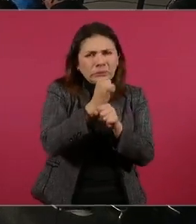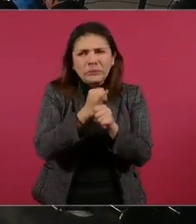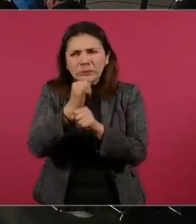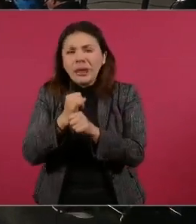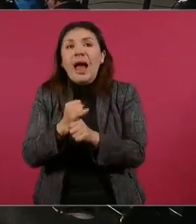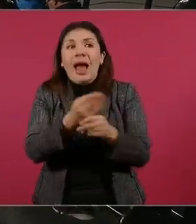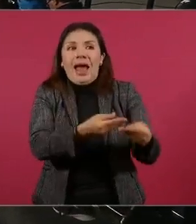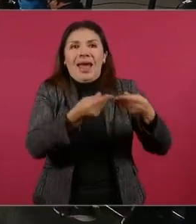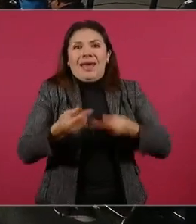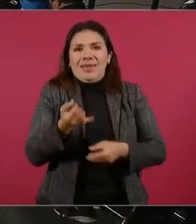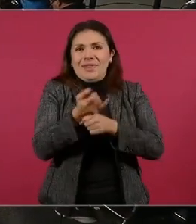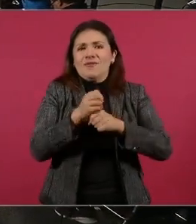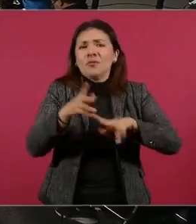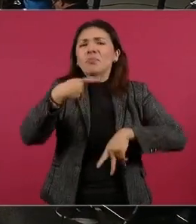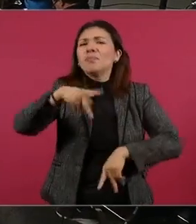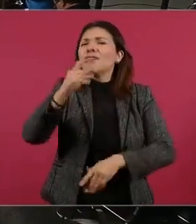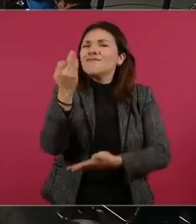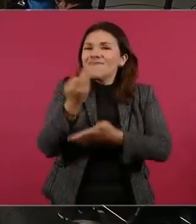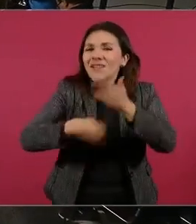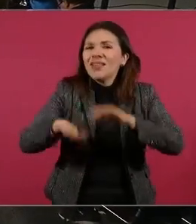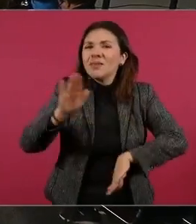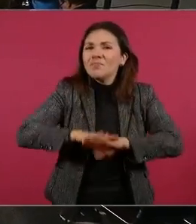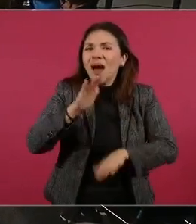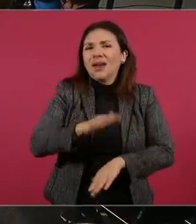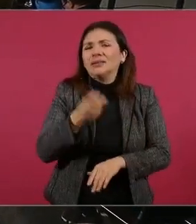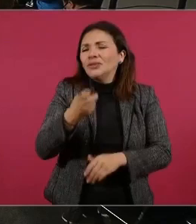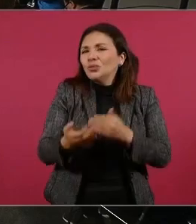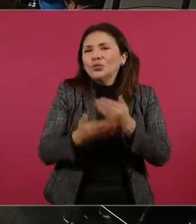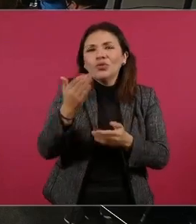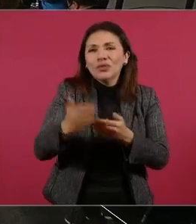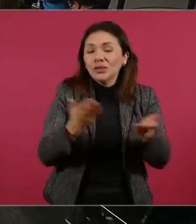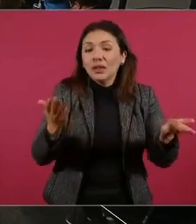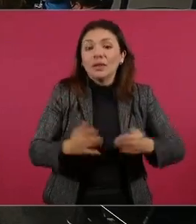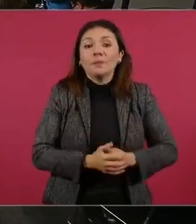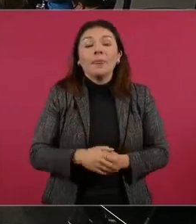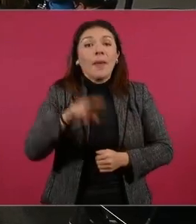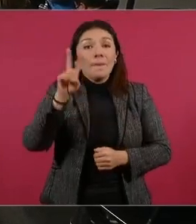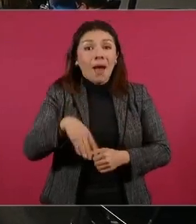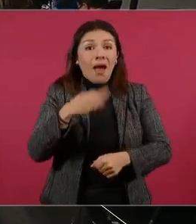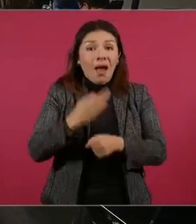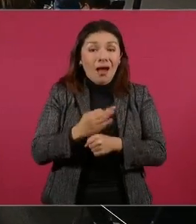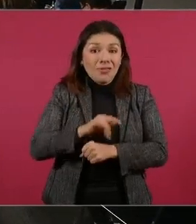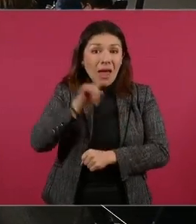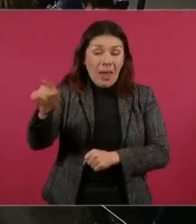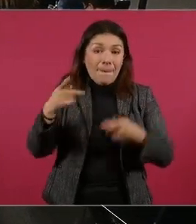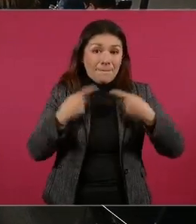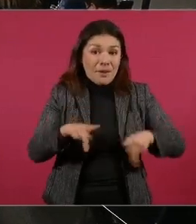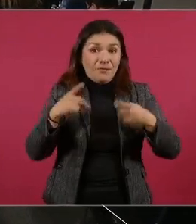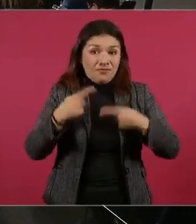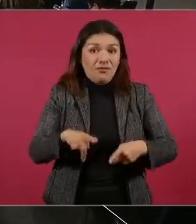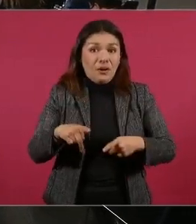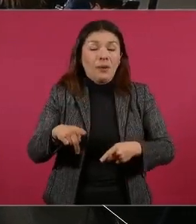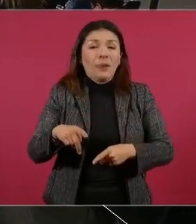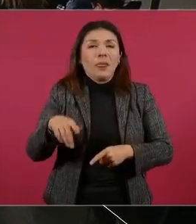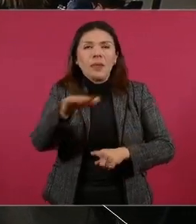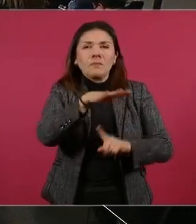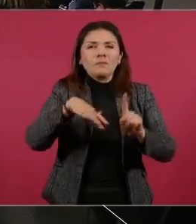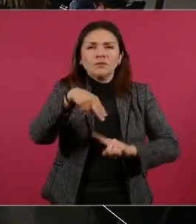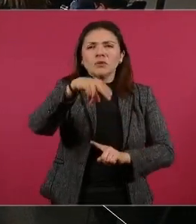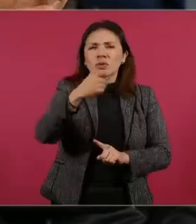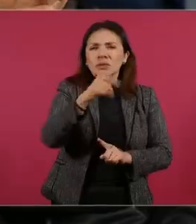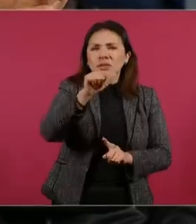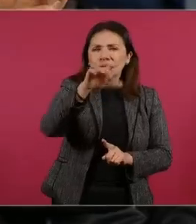pero no suficientes el el ahorita la situación es que la gente de uris entre imos y Nogales